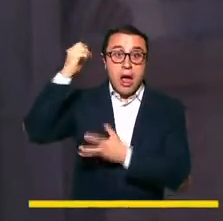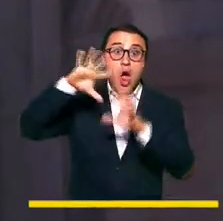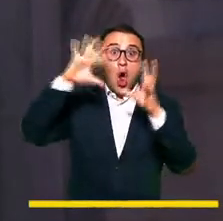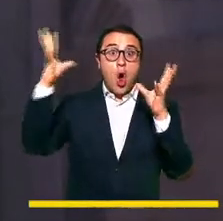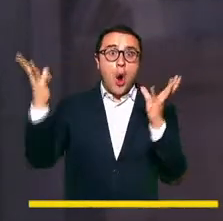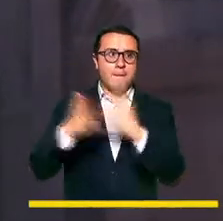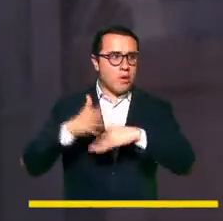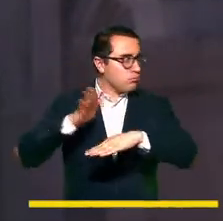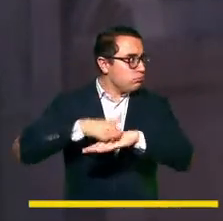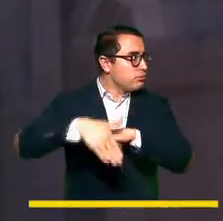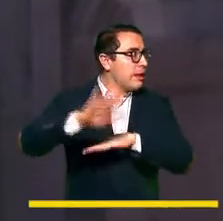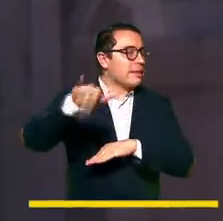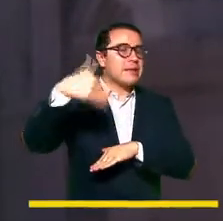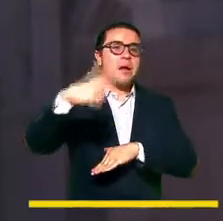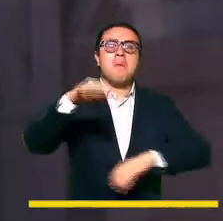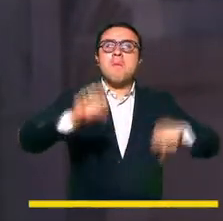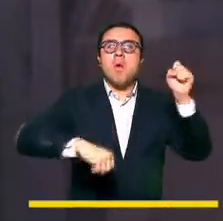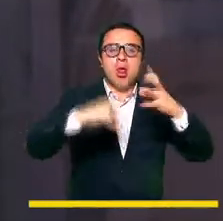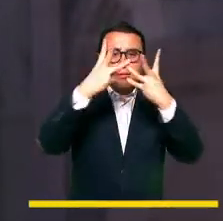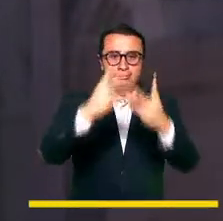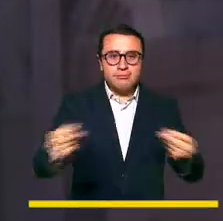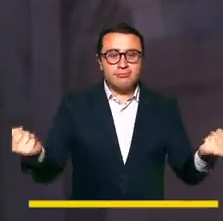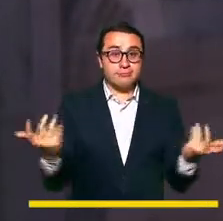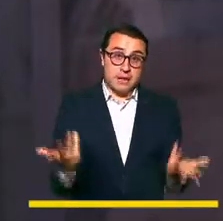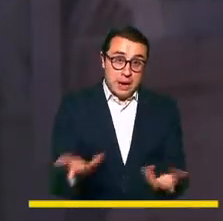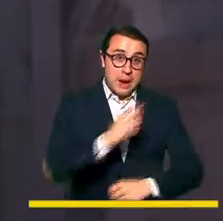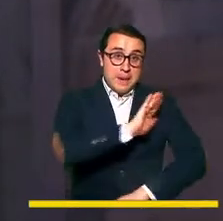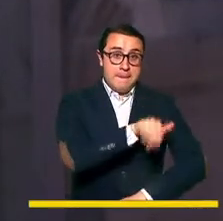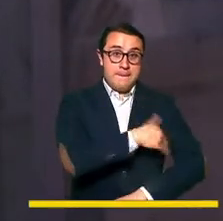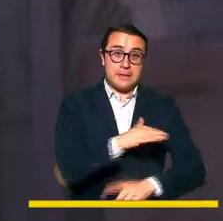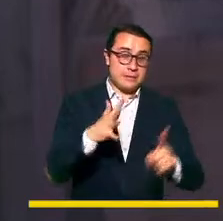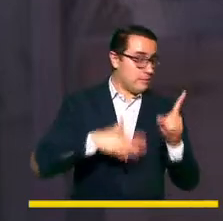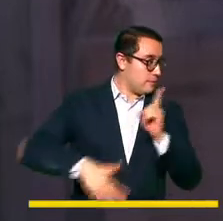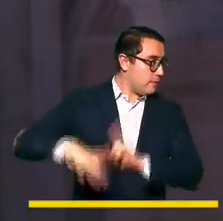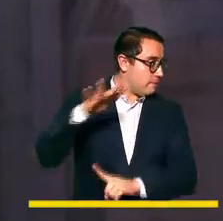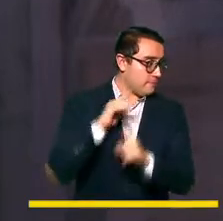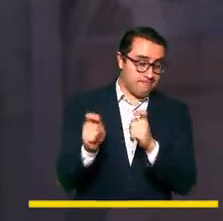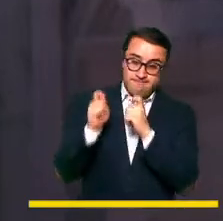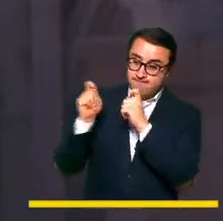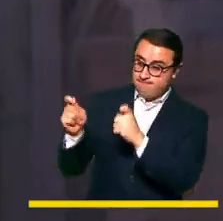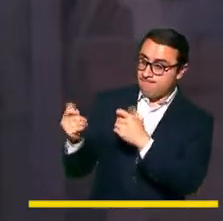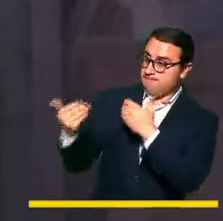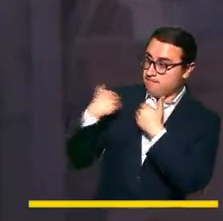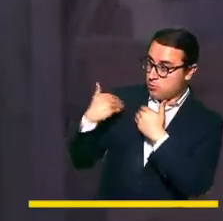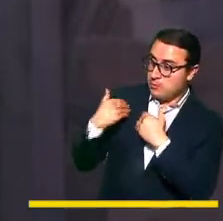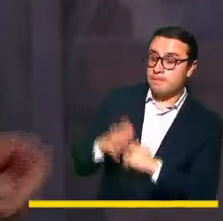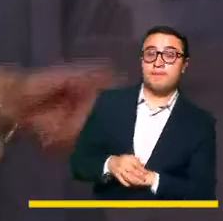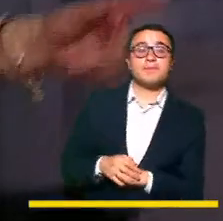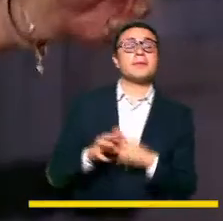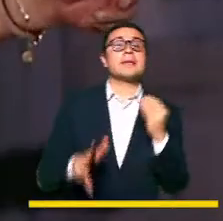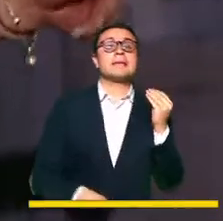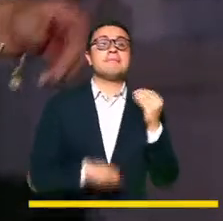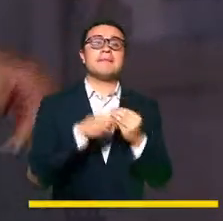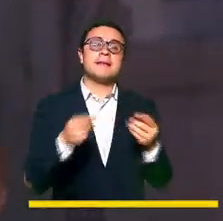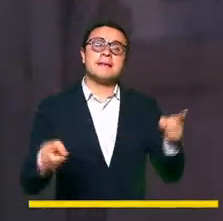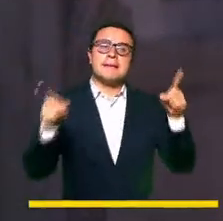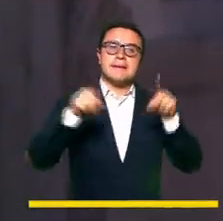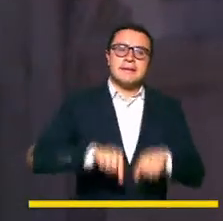desaparecer. Entonces la ministra de Medio Ambiente tendría la palabra y habíamos dicho